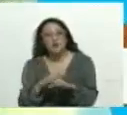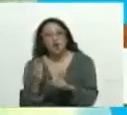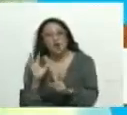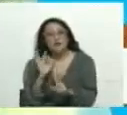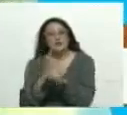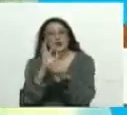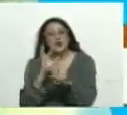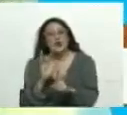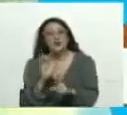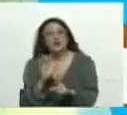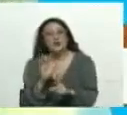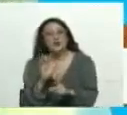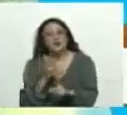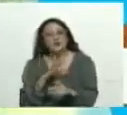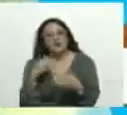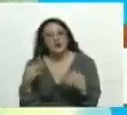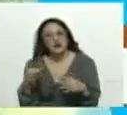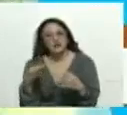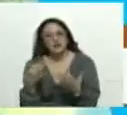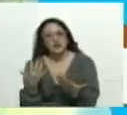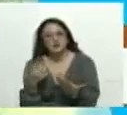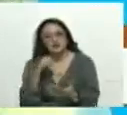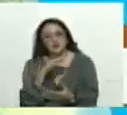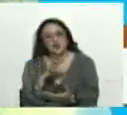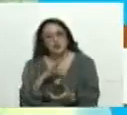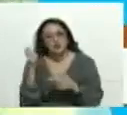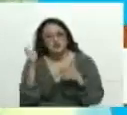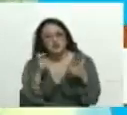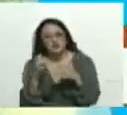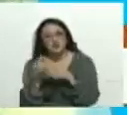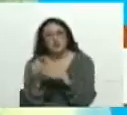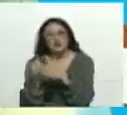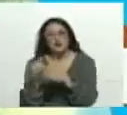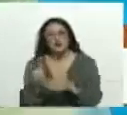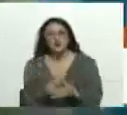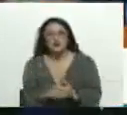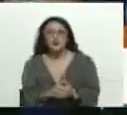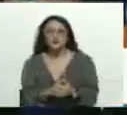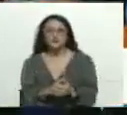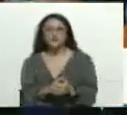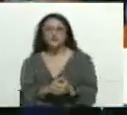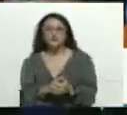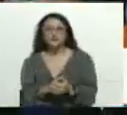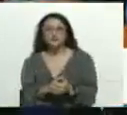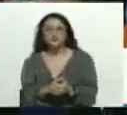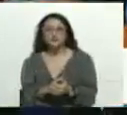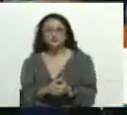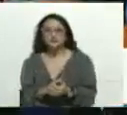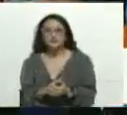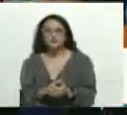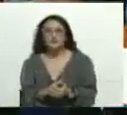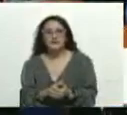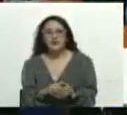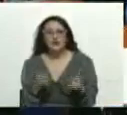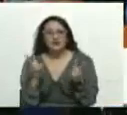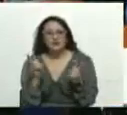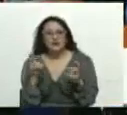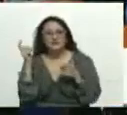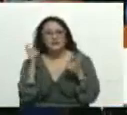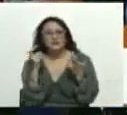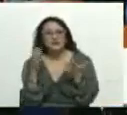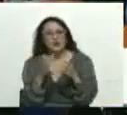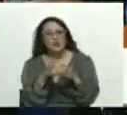atacado nuestra nuestra naturaleza como chavista liderazgo a los términos chavistas fíjense